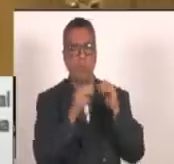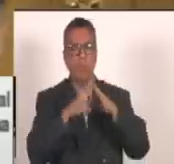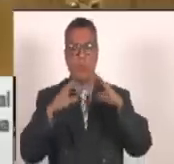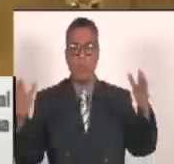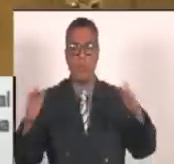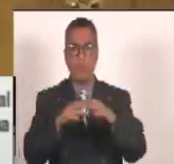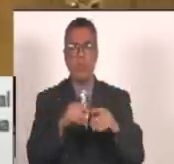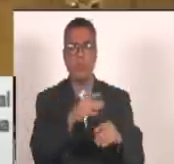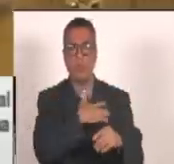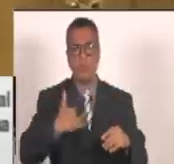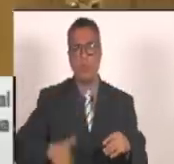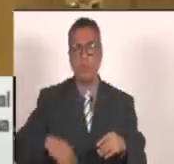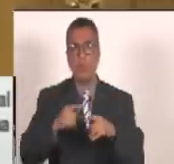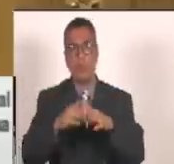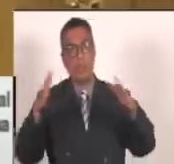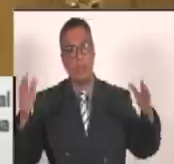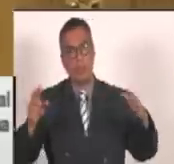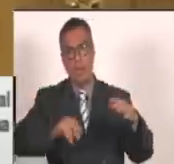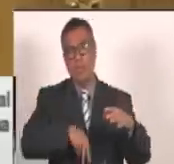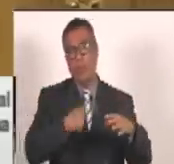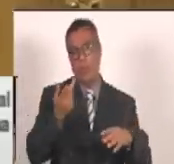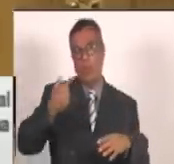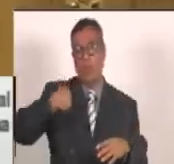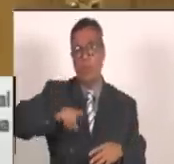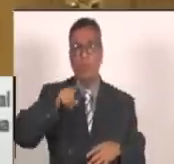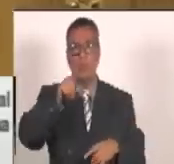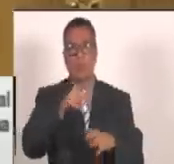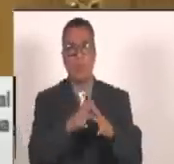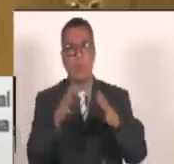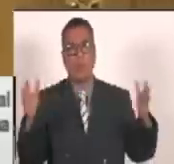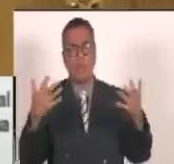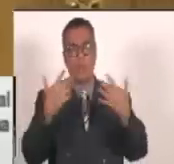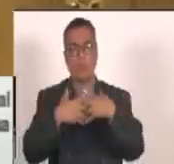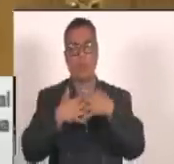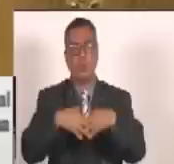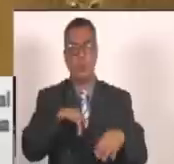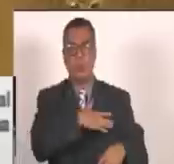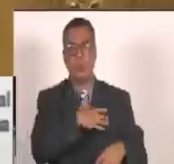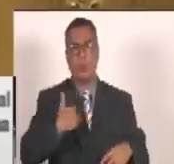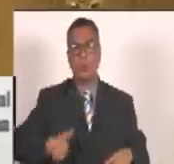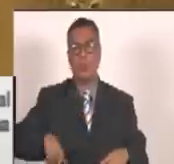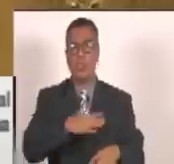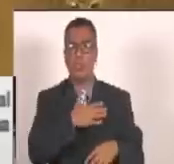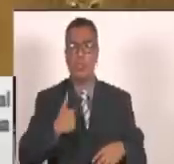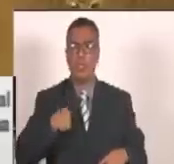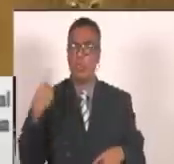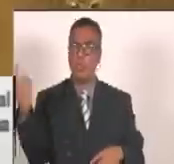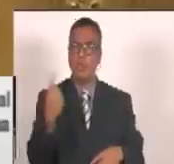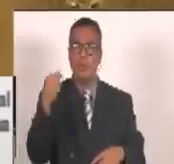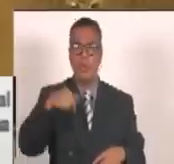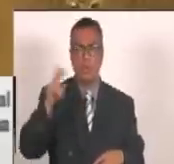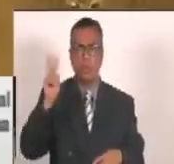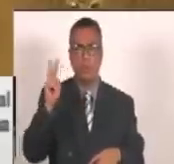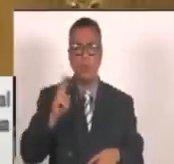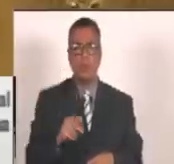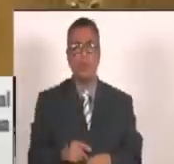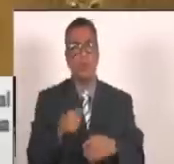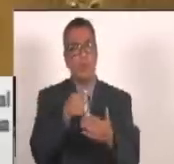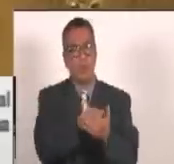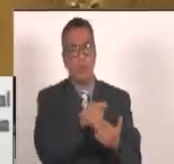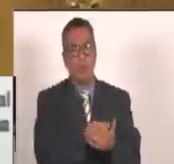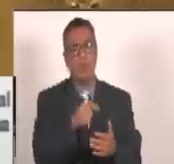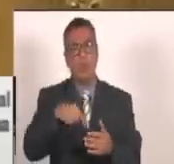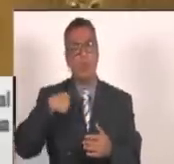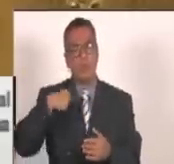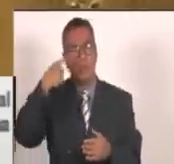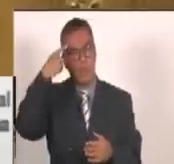china grande, imagínense la magnitud que pueda tener. Bueno, esas grandes empresas chinas quieren y van a venir a Venezuela a invertir